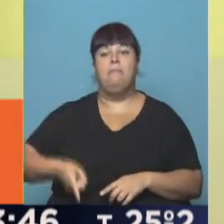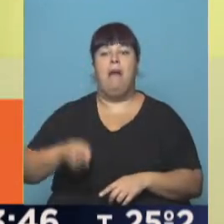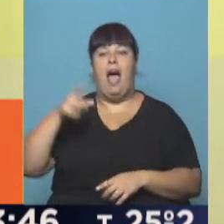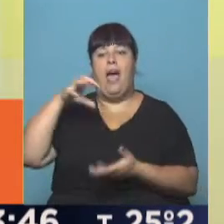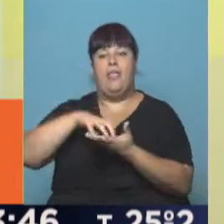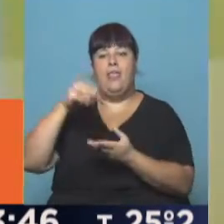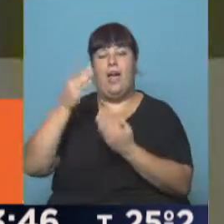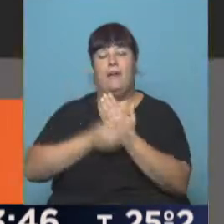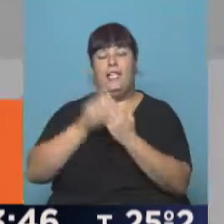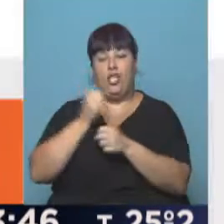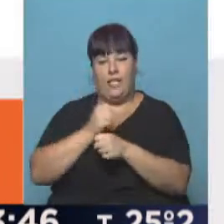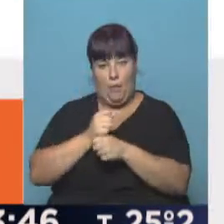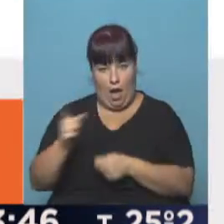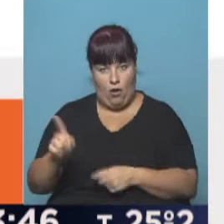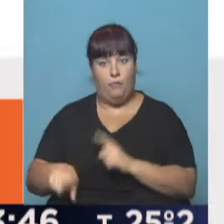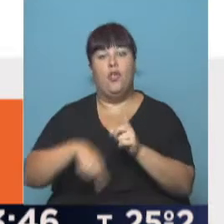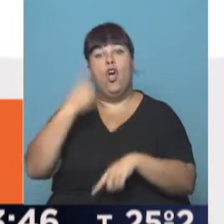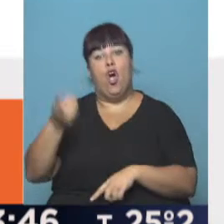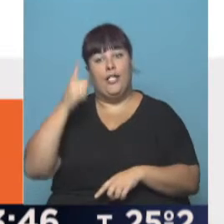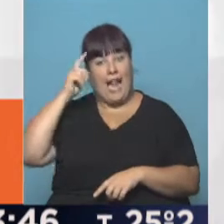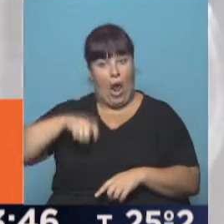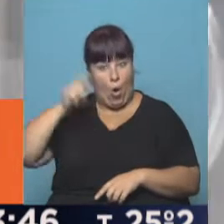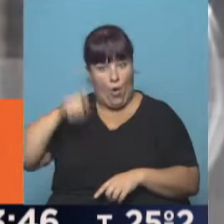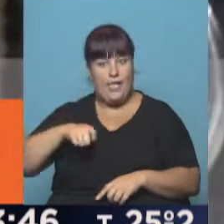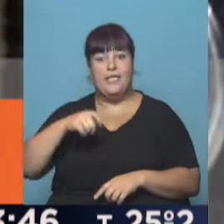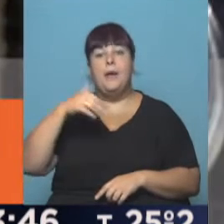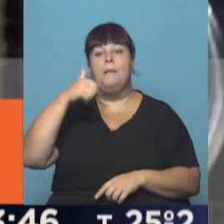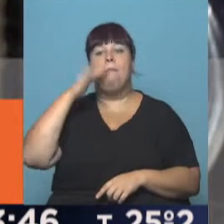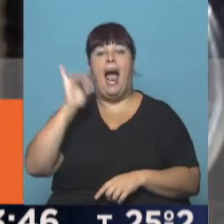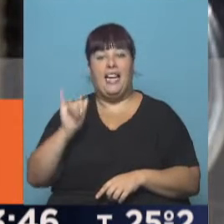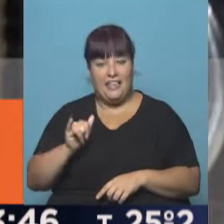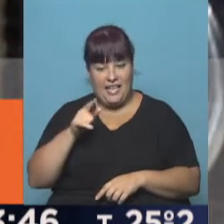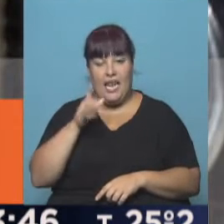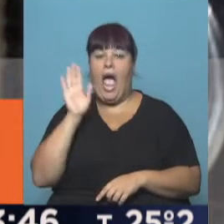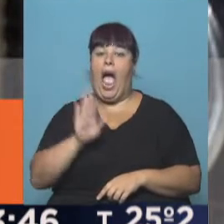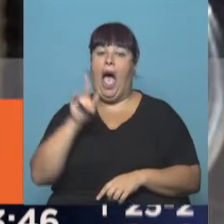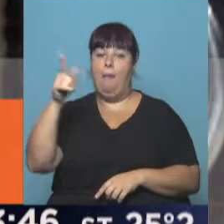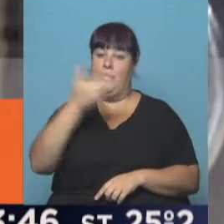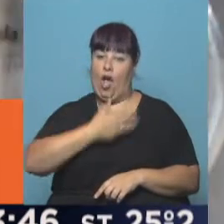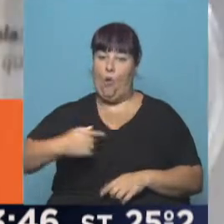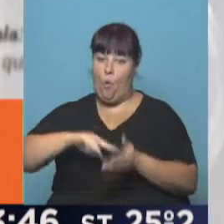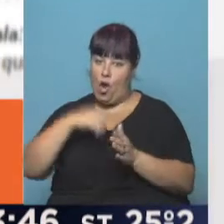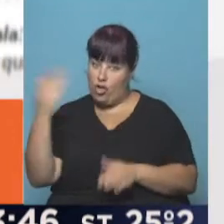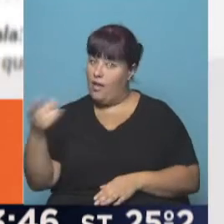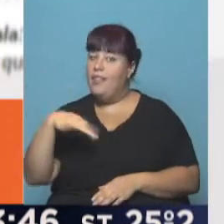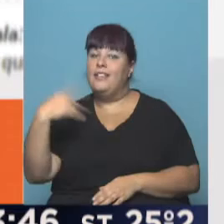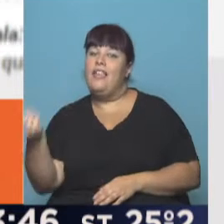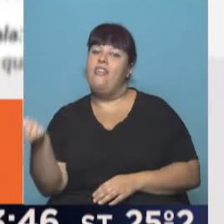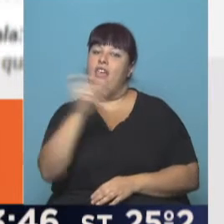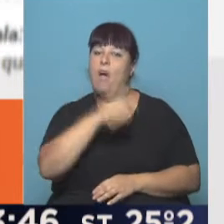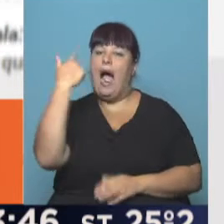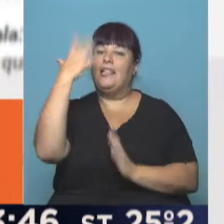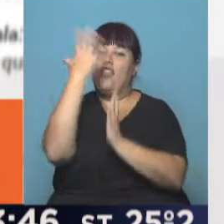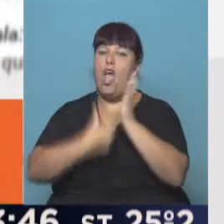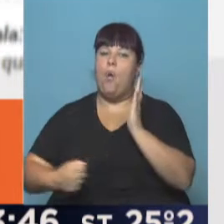la cartera laboral otra magistrada maría ventura martínez íntimo al gobierno bonaerense a devolver los